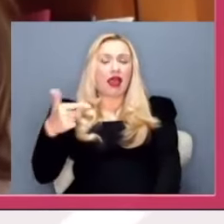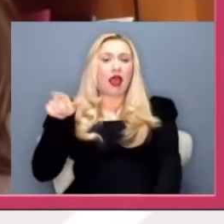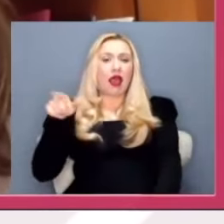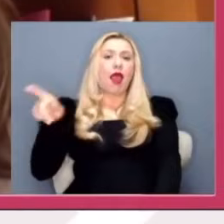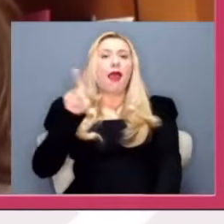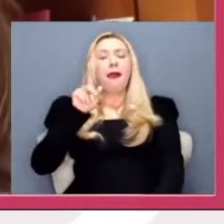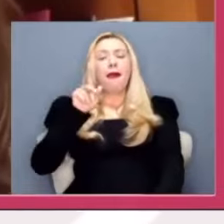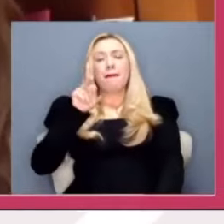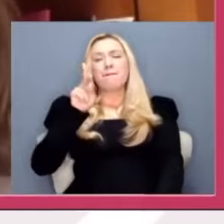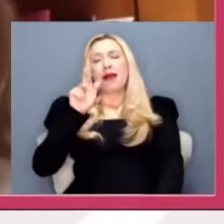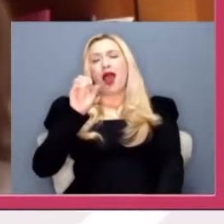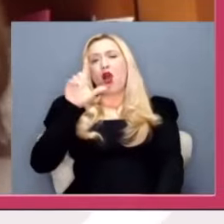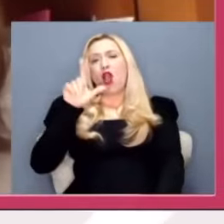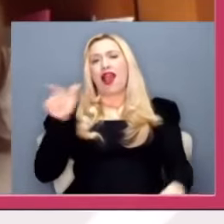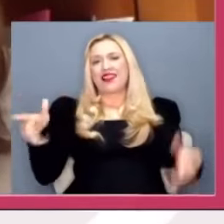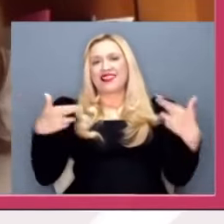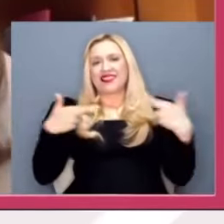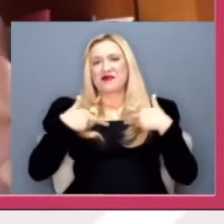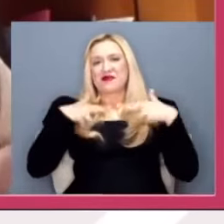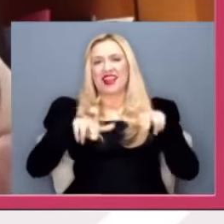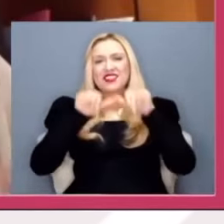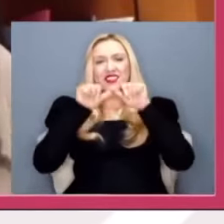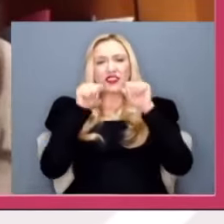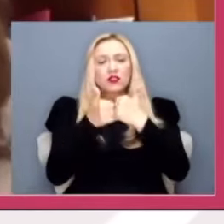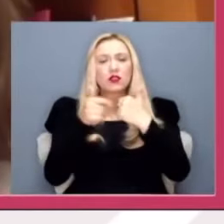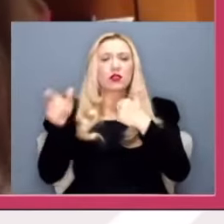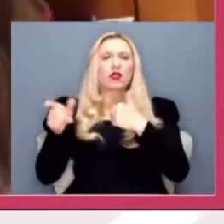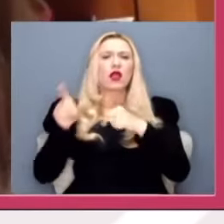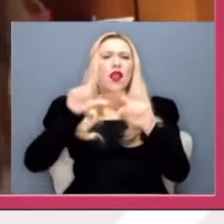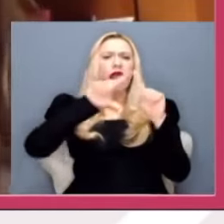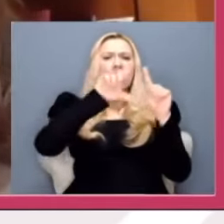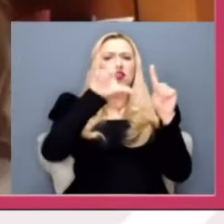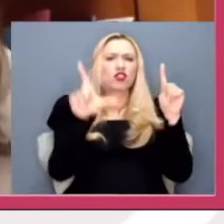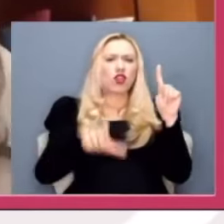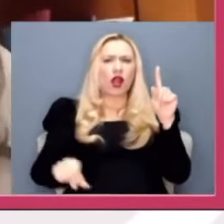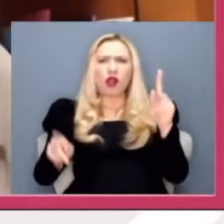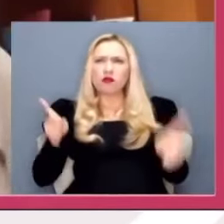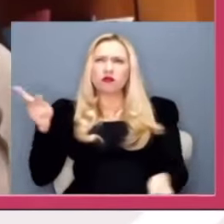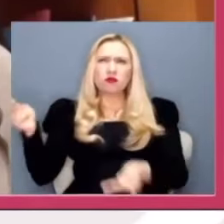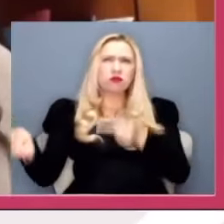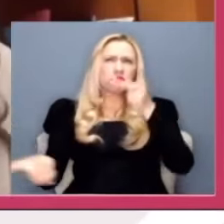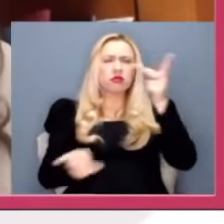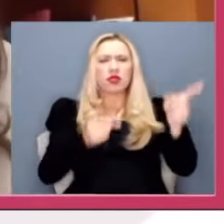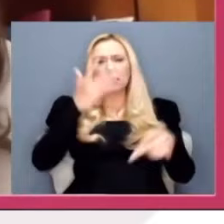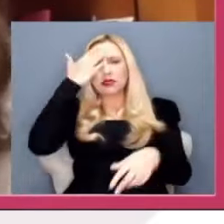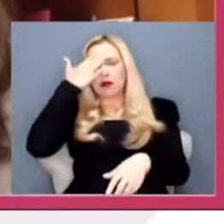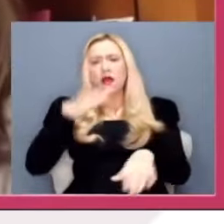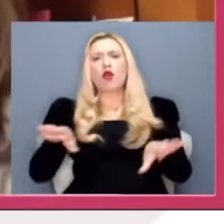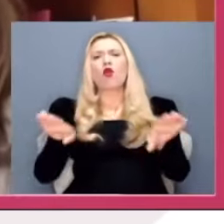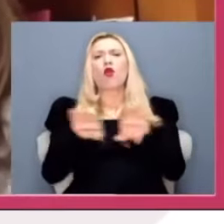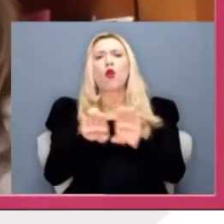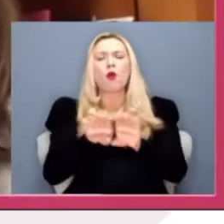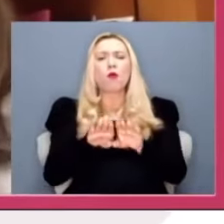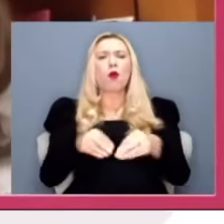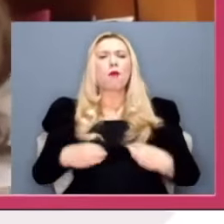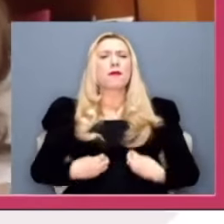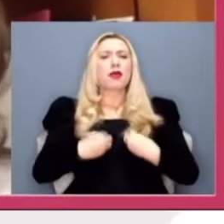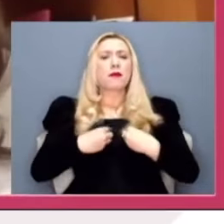representa, una encuesta de impactos diferenciados nacional para conocer cómo estaban viviendo las